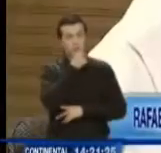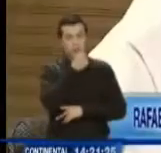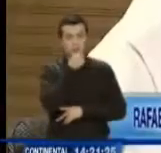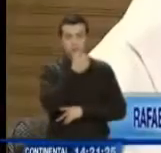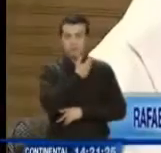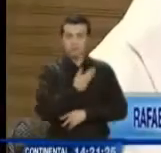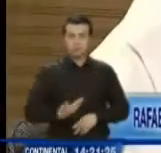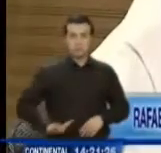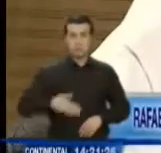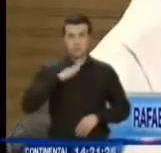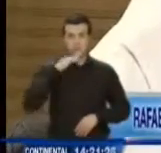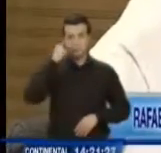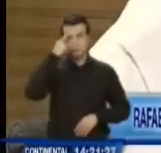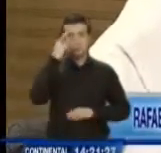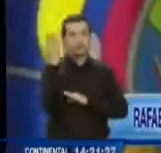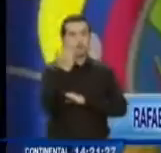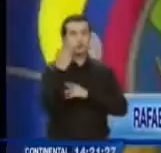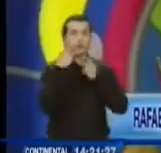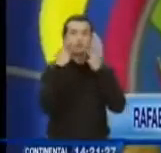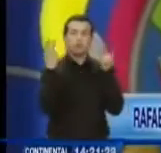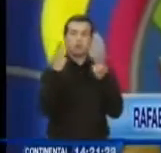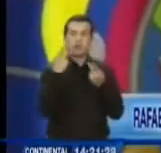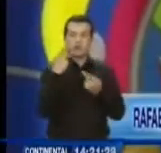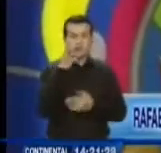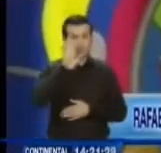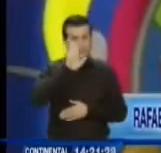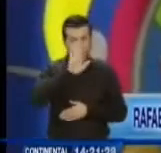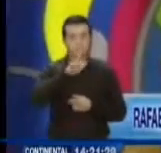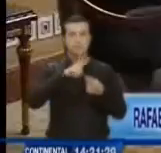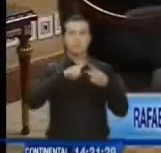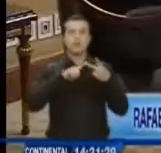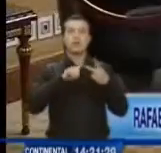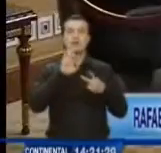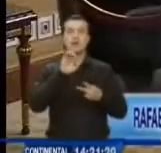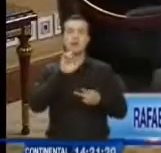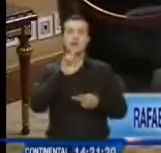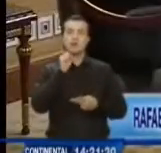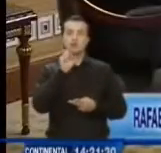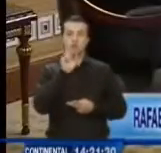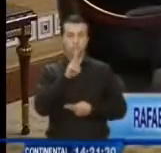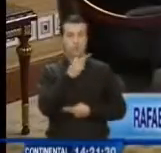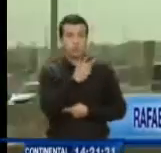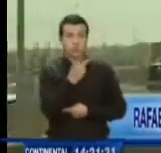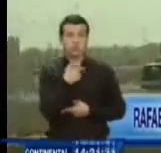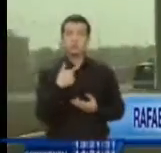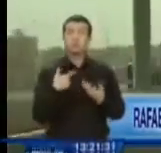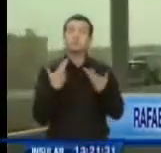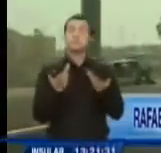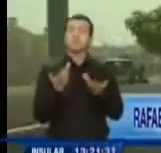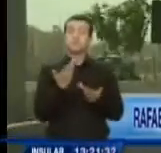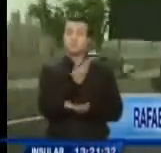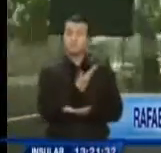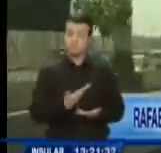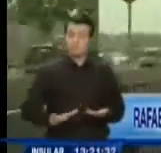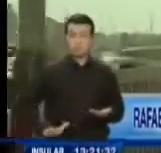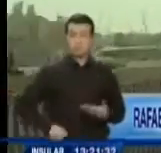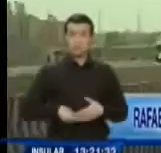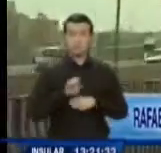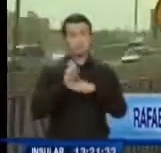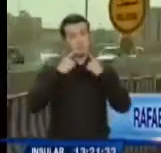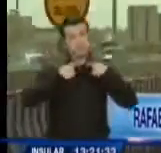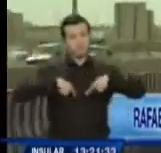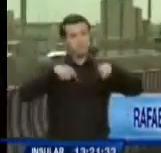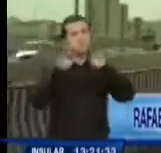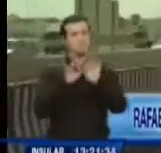jefe de estado con la televisión pública de arabia y también con la cadena telesur en estos espacios el primer mandatario destacó la importancia